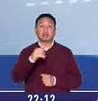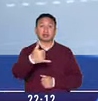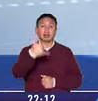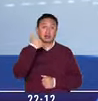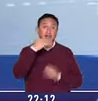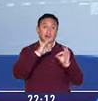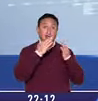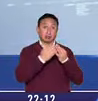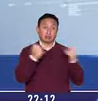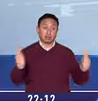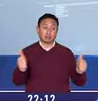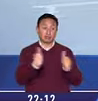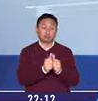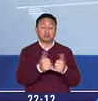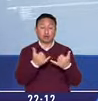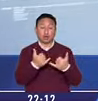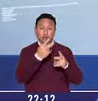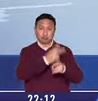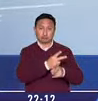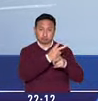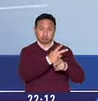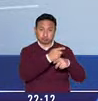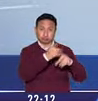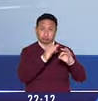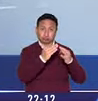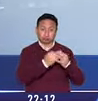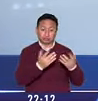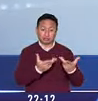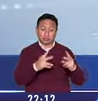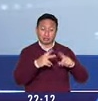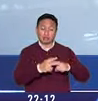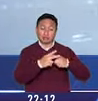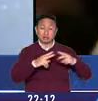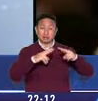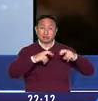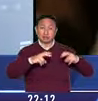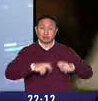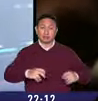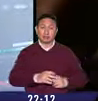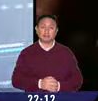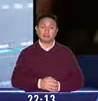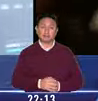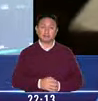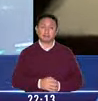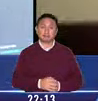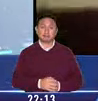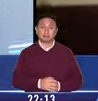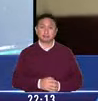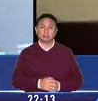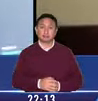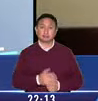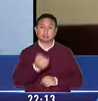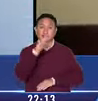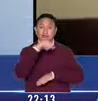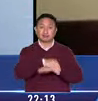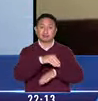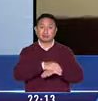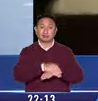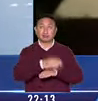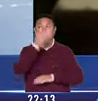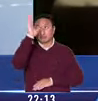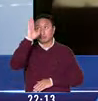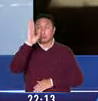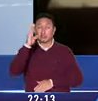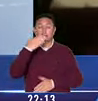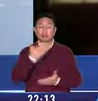está a buen recaudo pues con los familiares y las investigaciones continúan. Buenas tardes, gracias a Dios me encuentro bien, ya